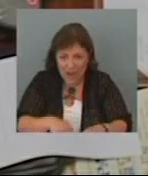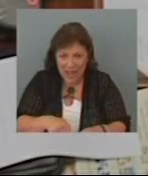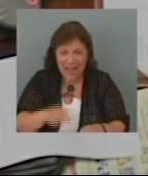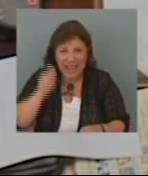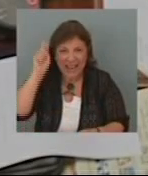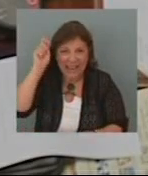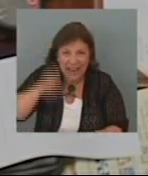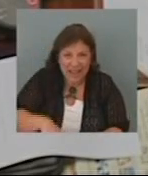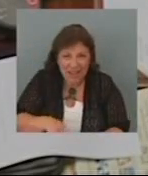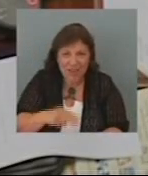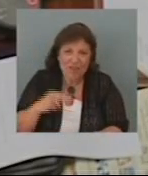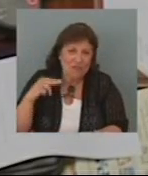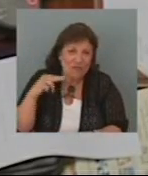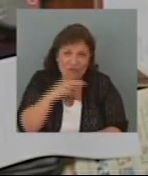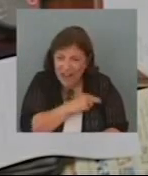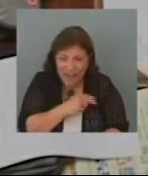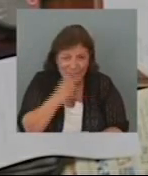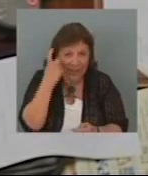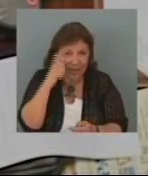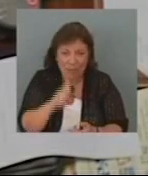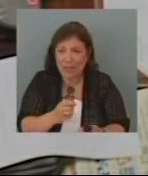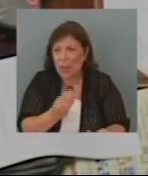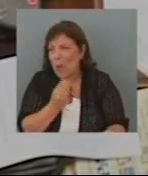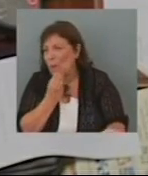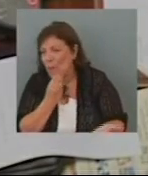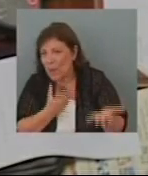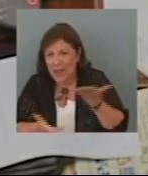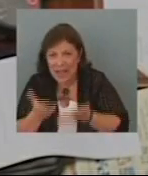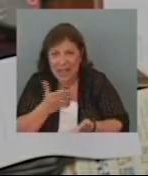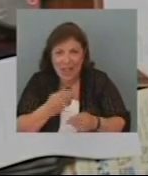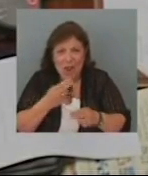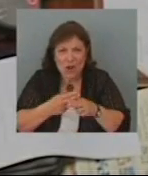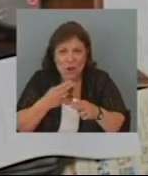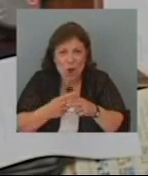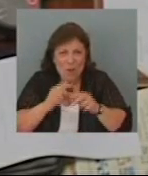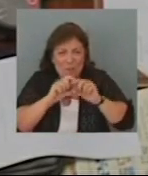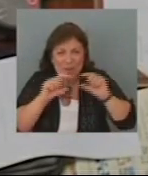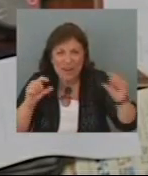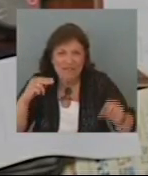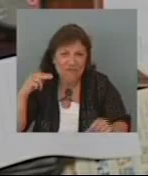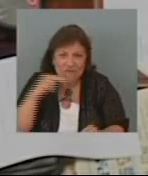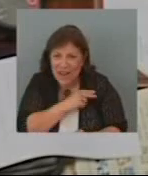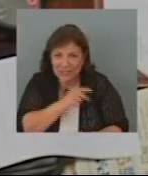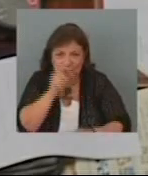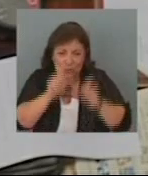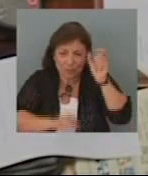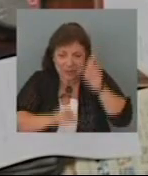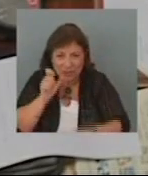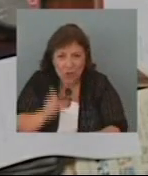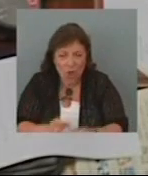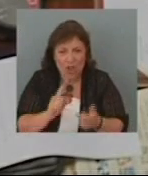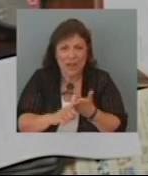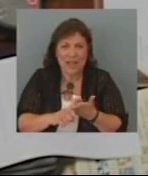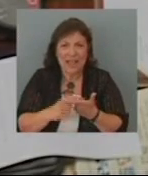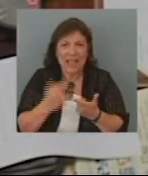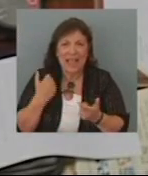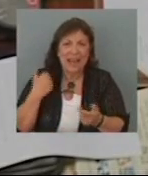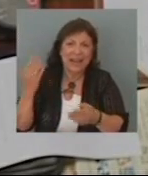remates truchos inventados, con personas con nombres falsos, con avales que